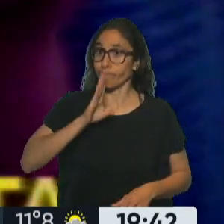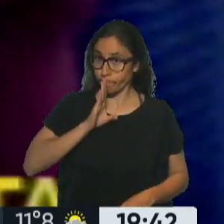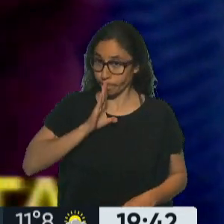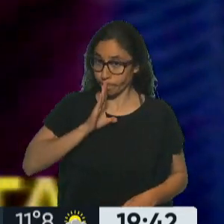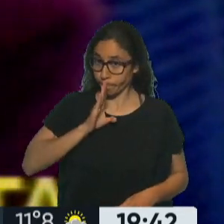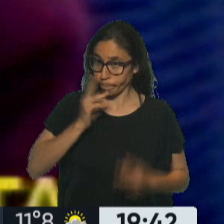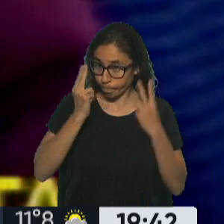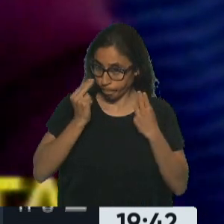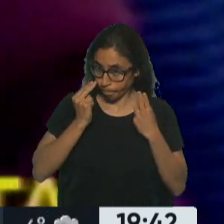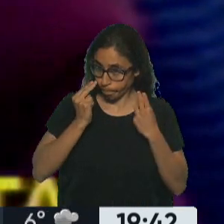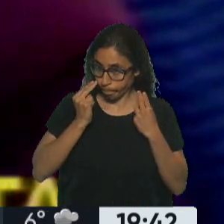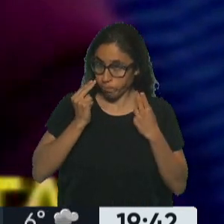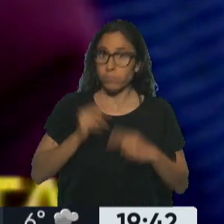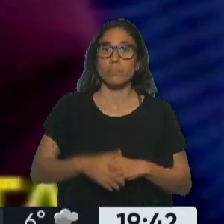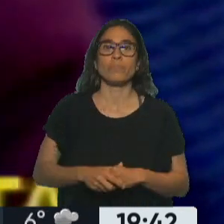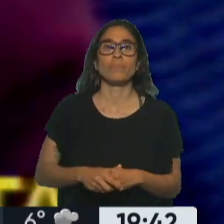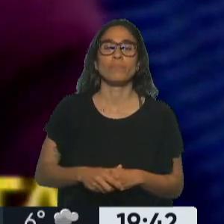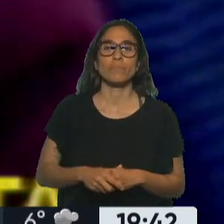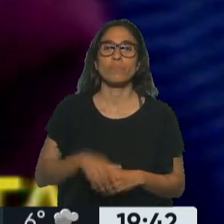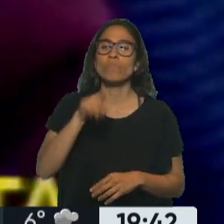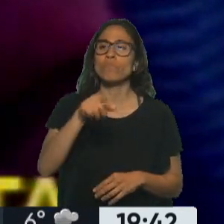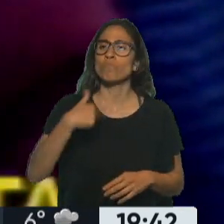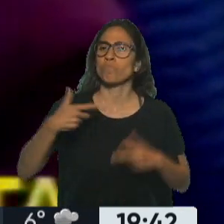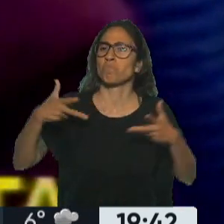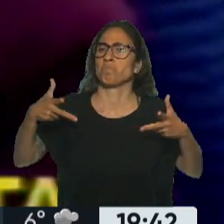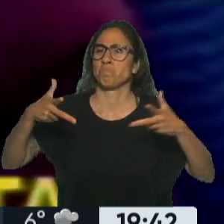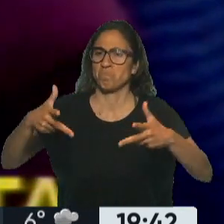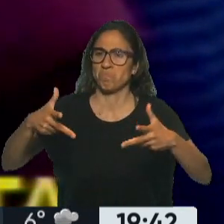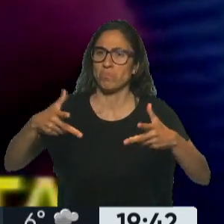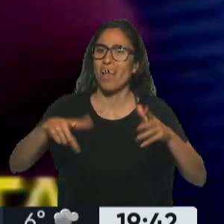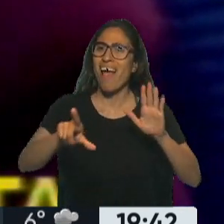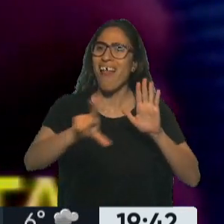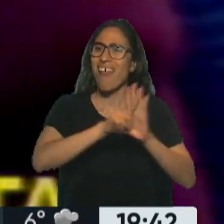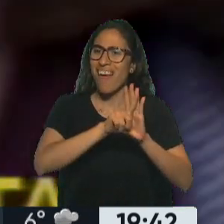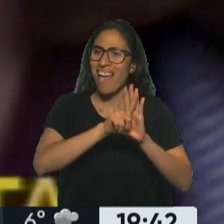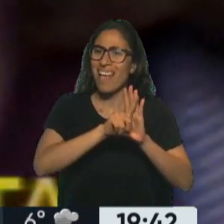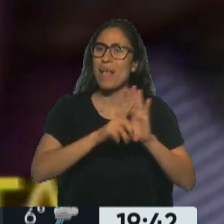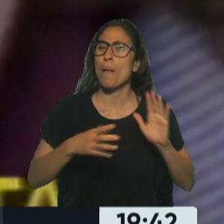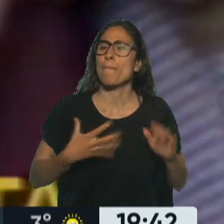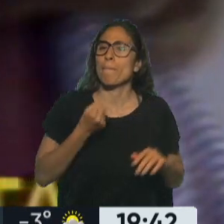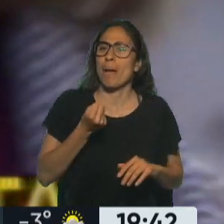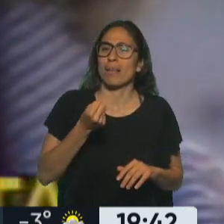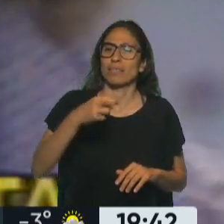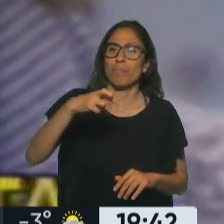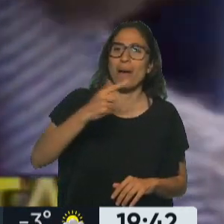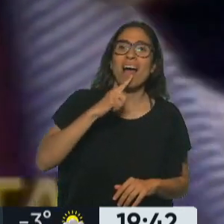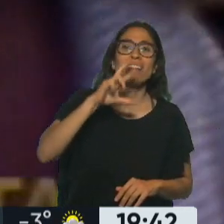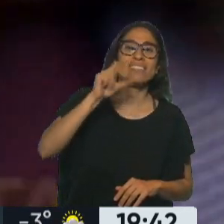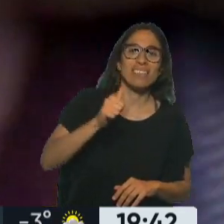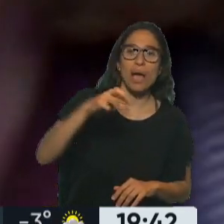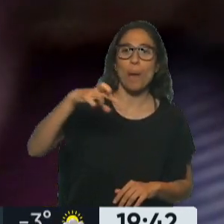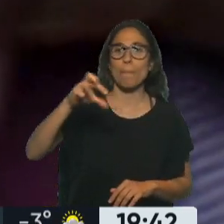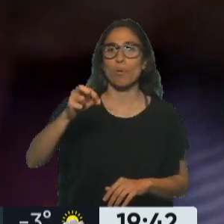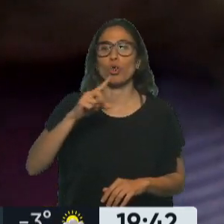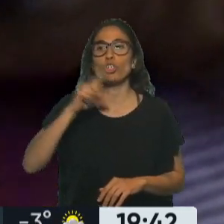imprescindible que se dicte la ley tan justa como necesaria de la patria potest he sido madre y padre soy